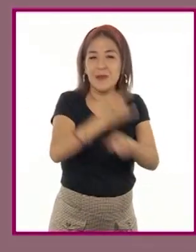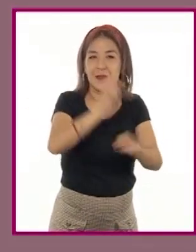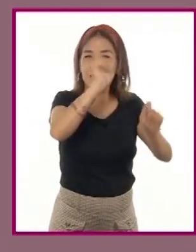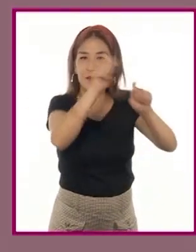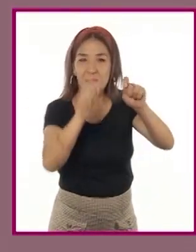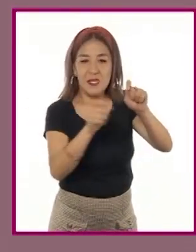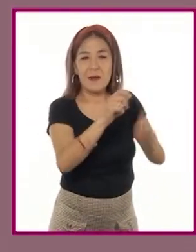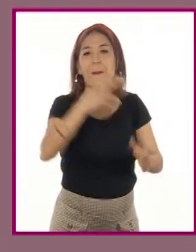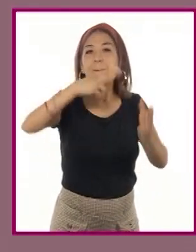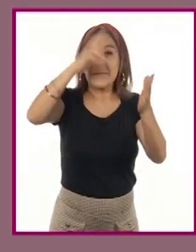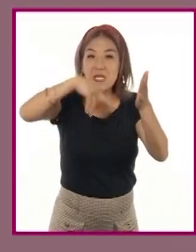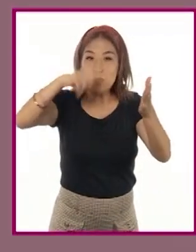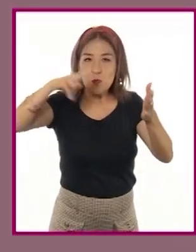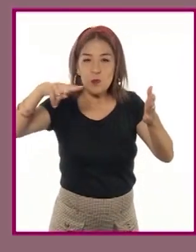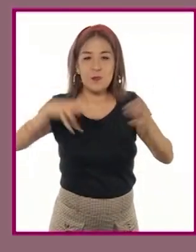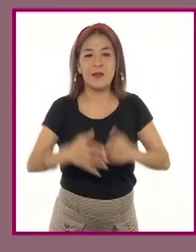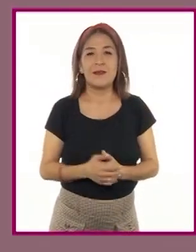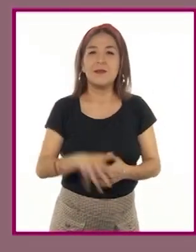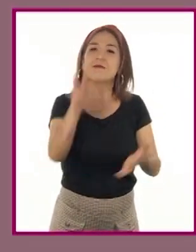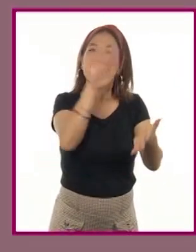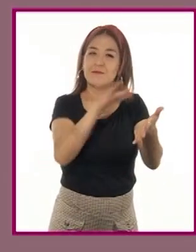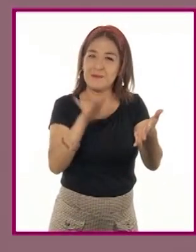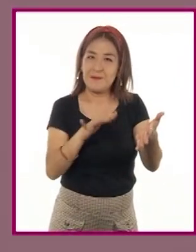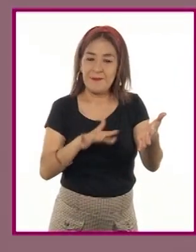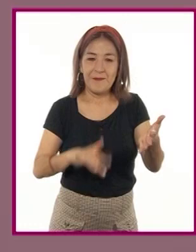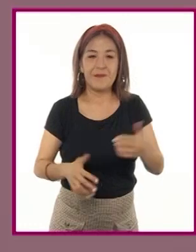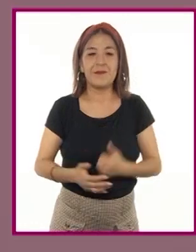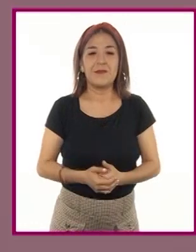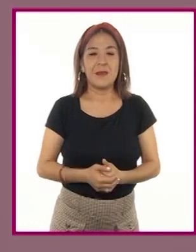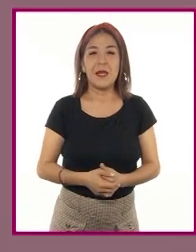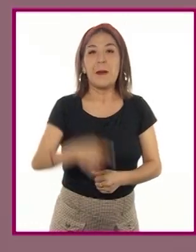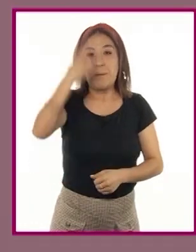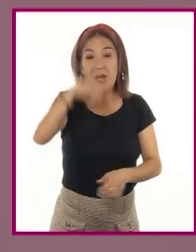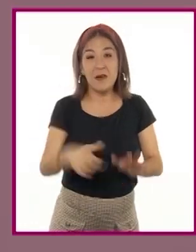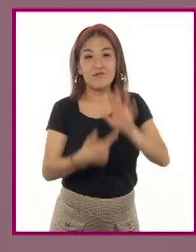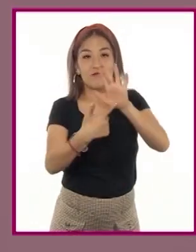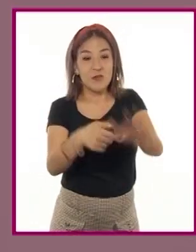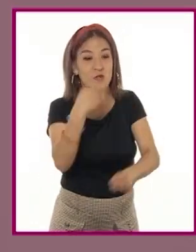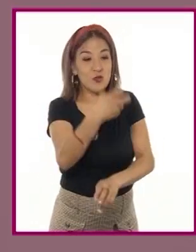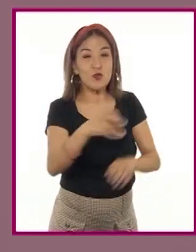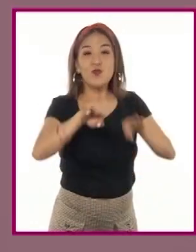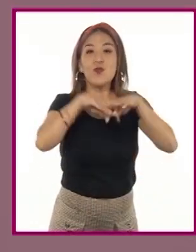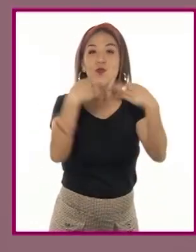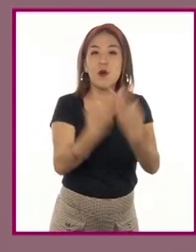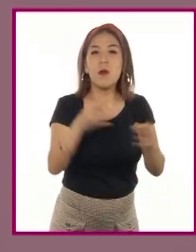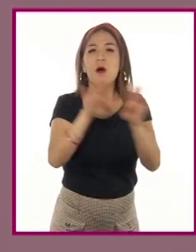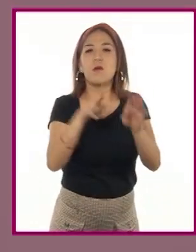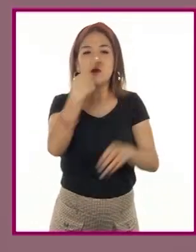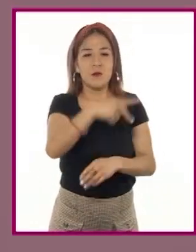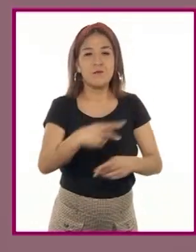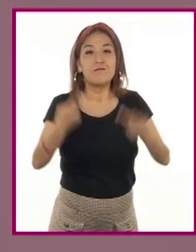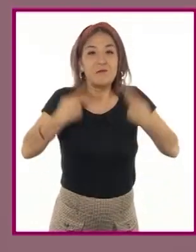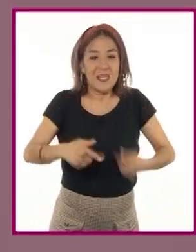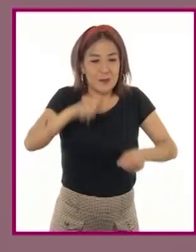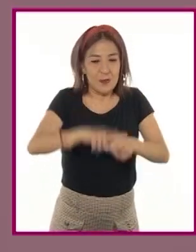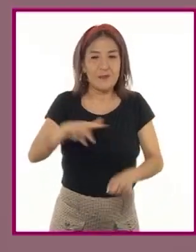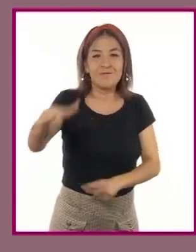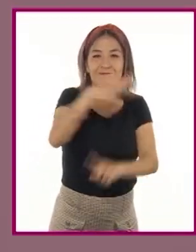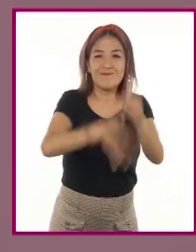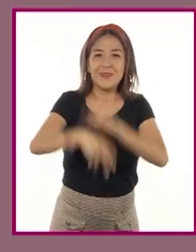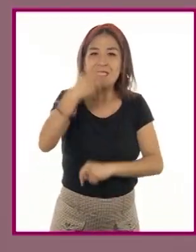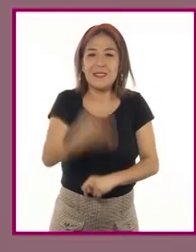la pintura y la literatura, que dieron forma e identidad para construir lo que hoy es